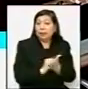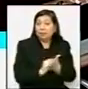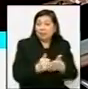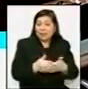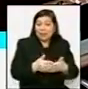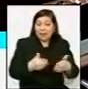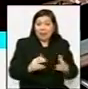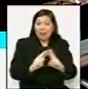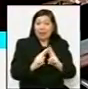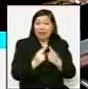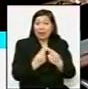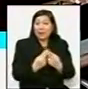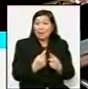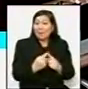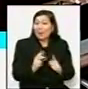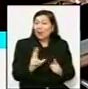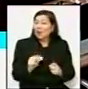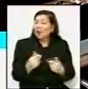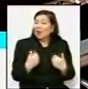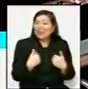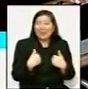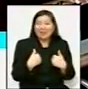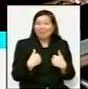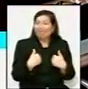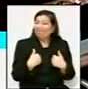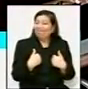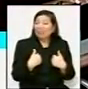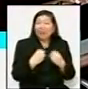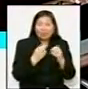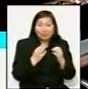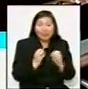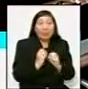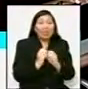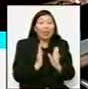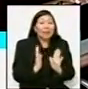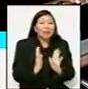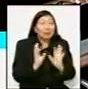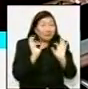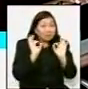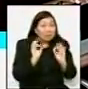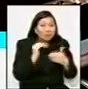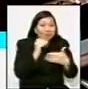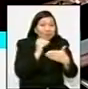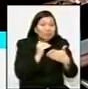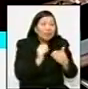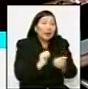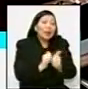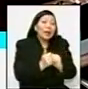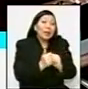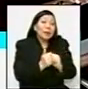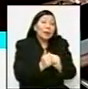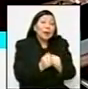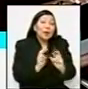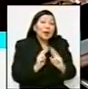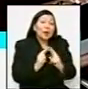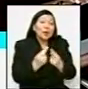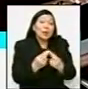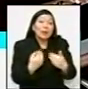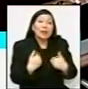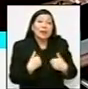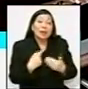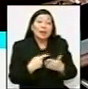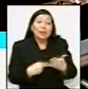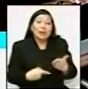de la convocatoria, pero eso no tiene una fecha fija, es variable en el tiempo de la convocatoria. Tendríamos que